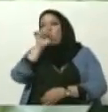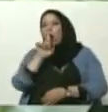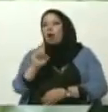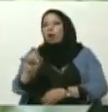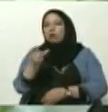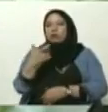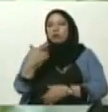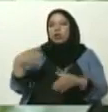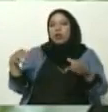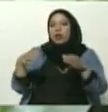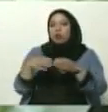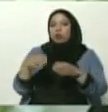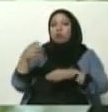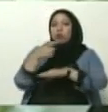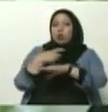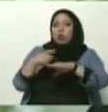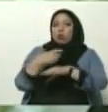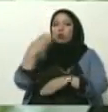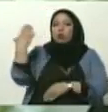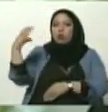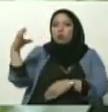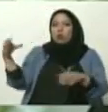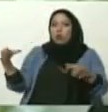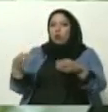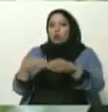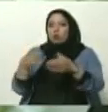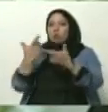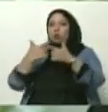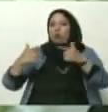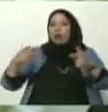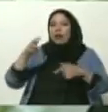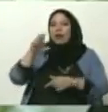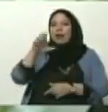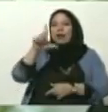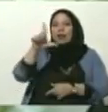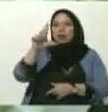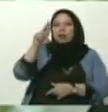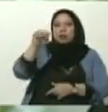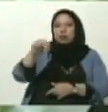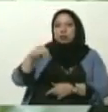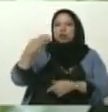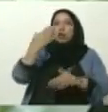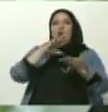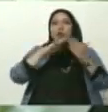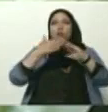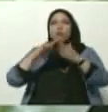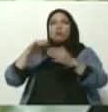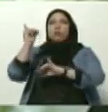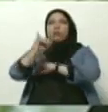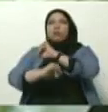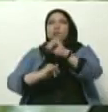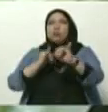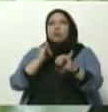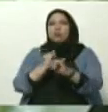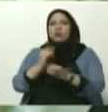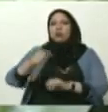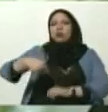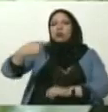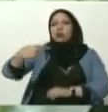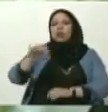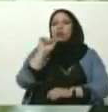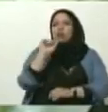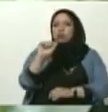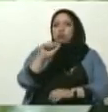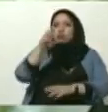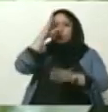de Liberación Nacional, ELN, comunican al país y a la comunidad internacional que han llegado a los siguientes puntos